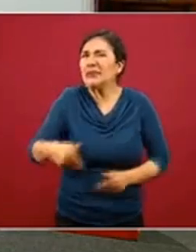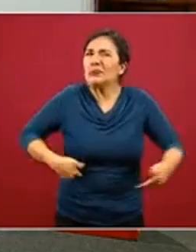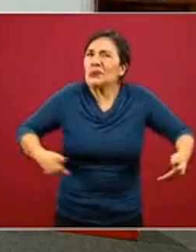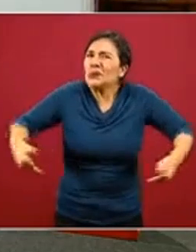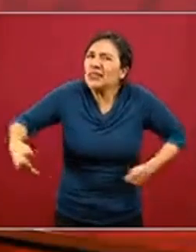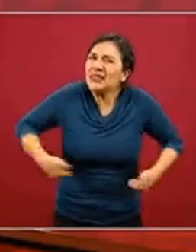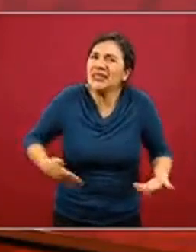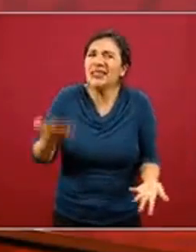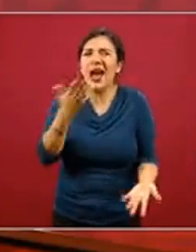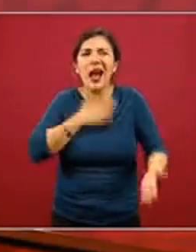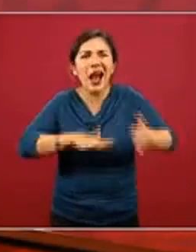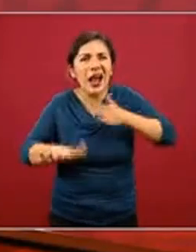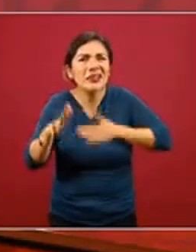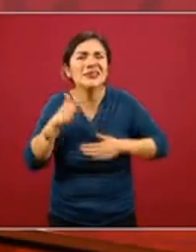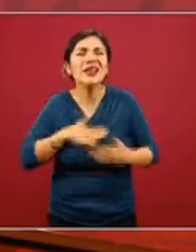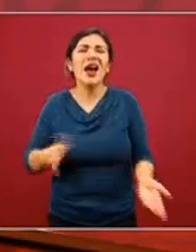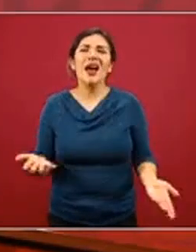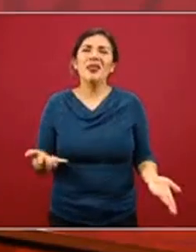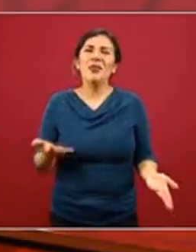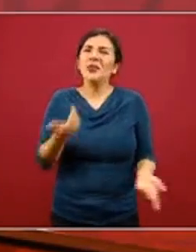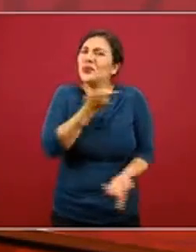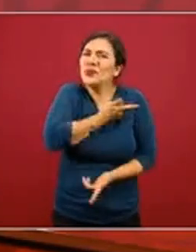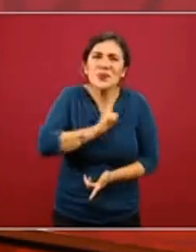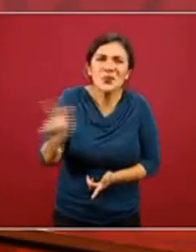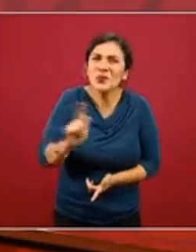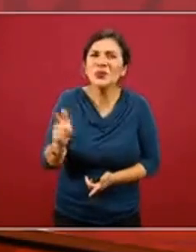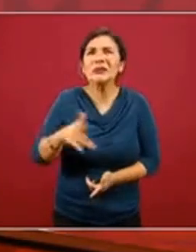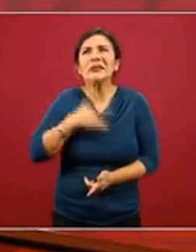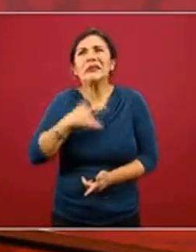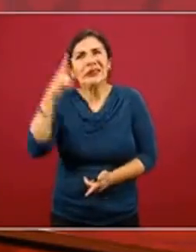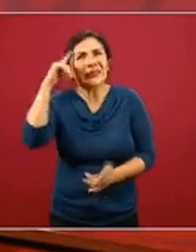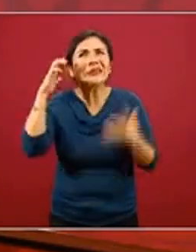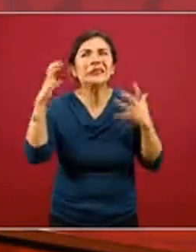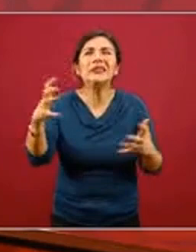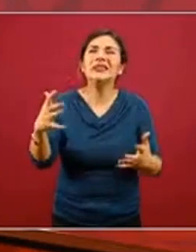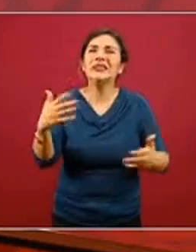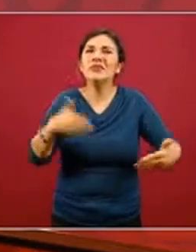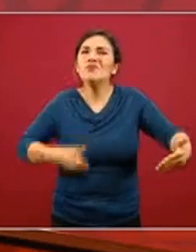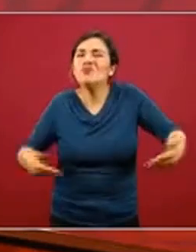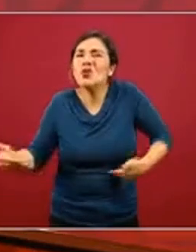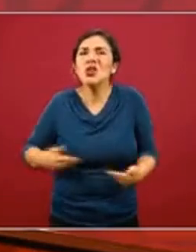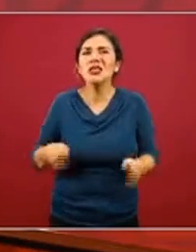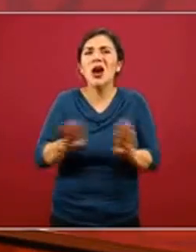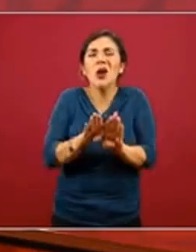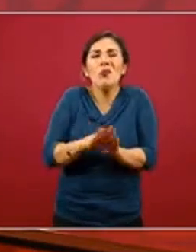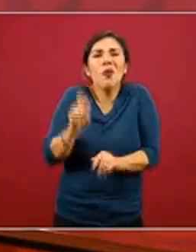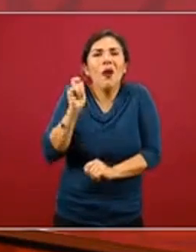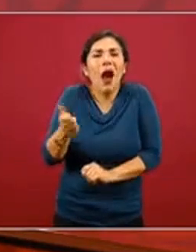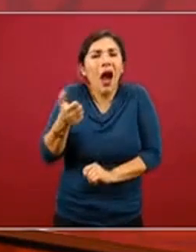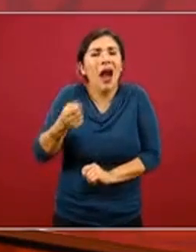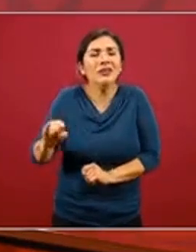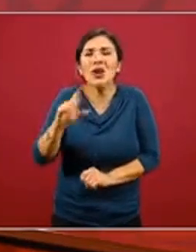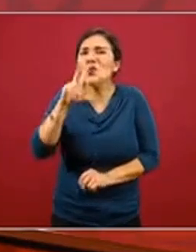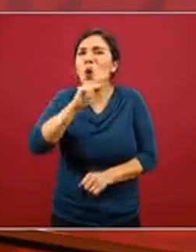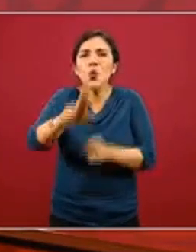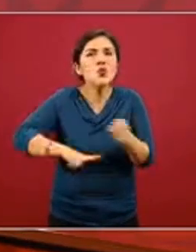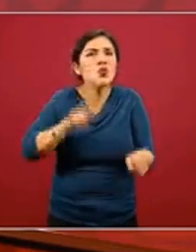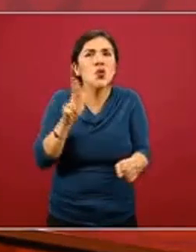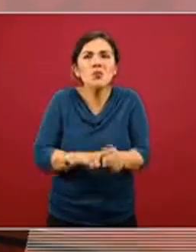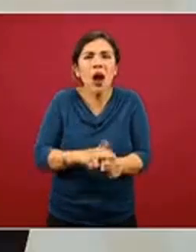fatigoso, es incómodo, es desagradable, causa ansiedad el estar en una situación